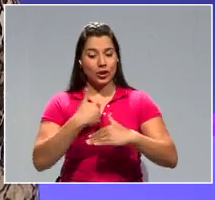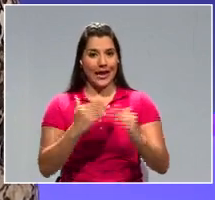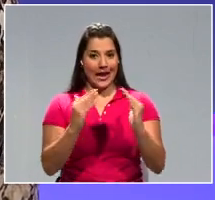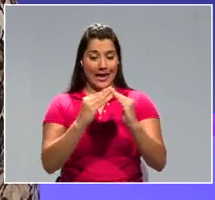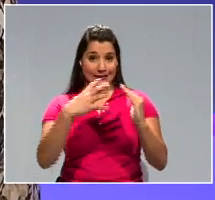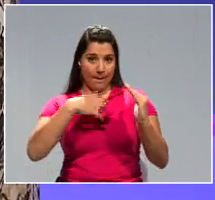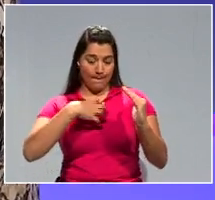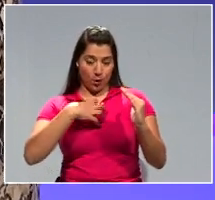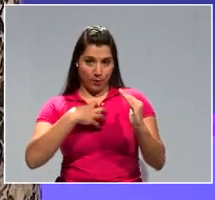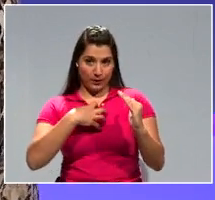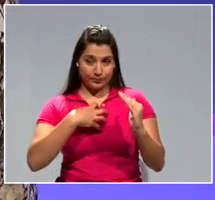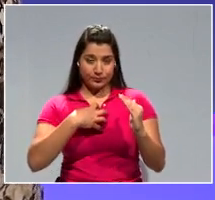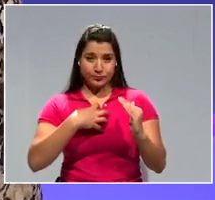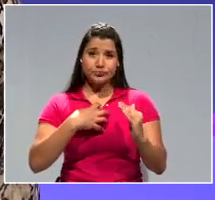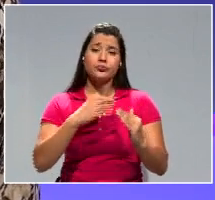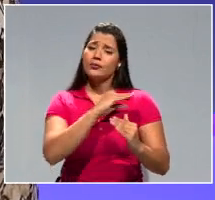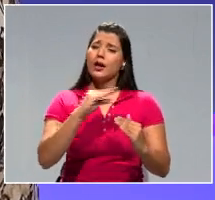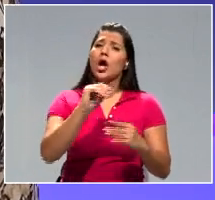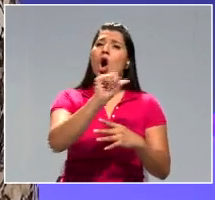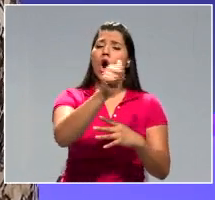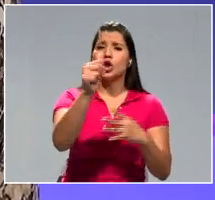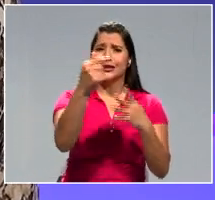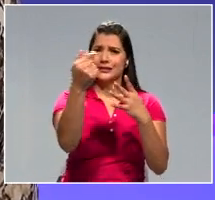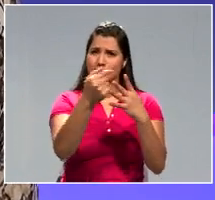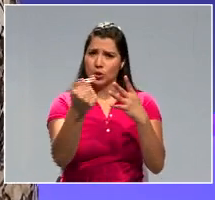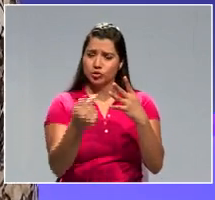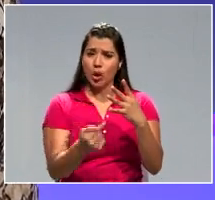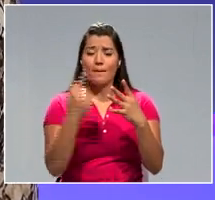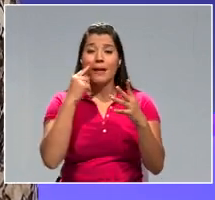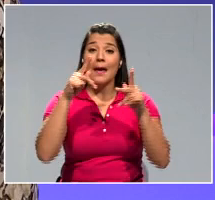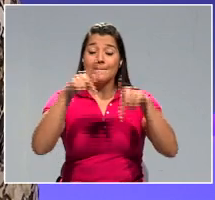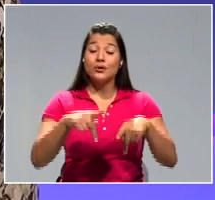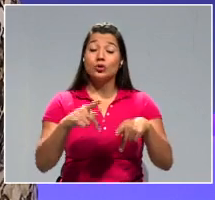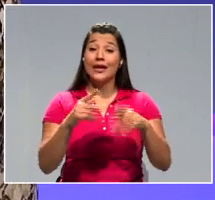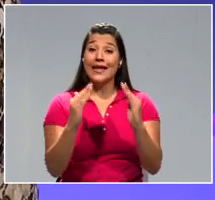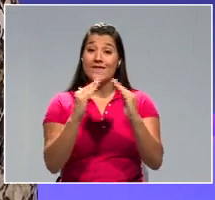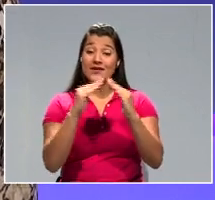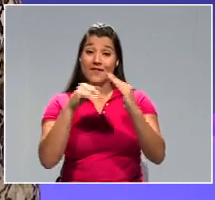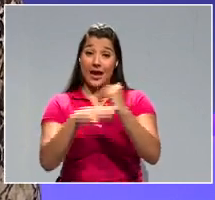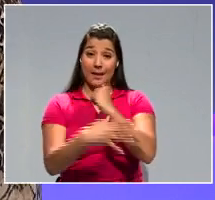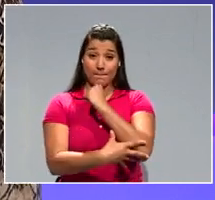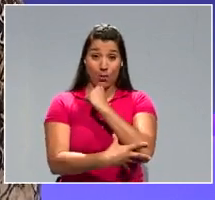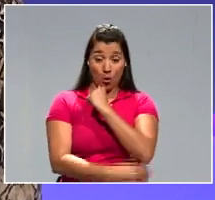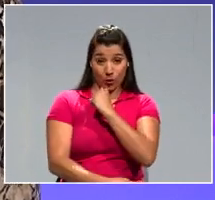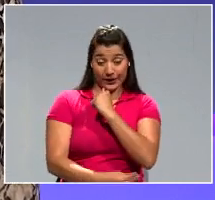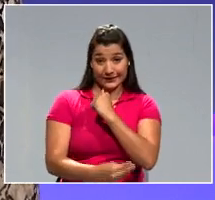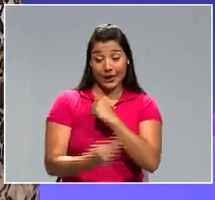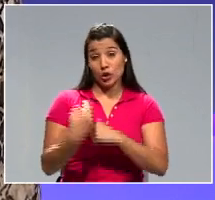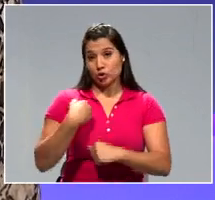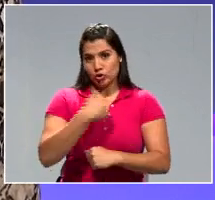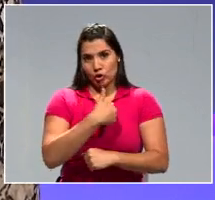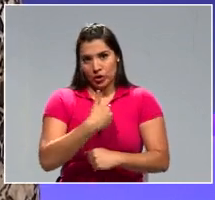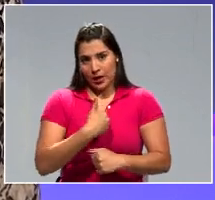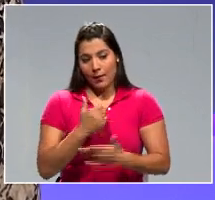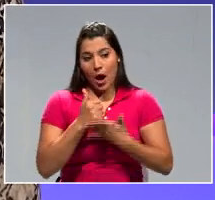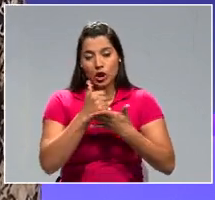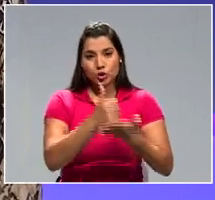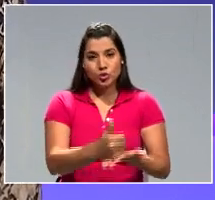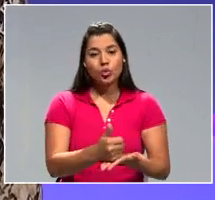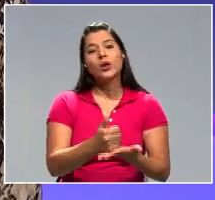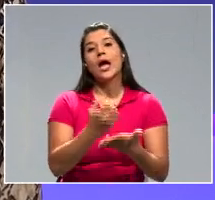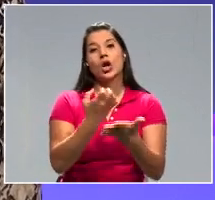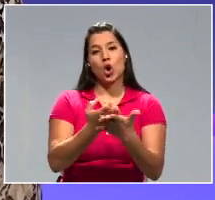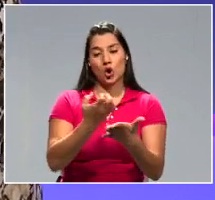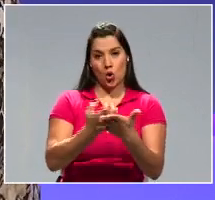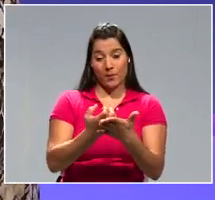propia. Hay alternativas para las personas que están en condiciones de pobreza y de menores ingresos. Tenemos el bono de vivienda,